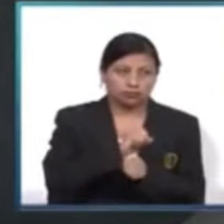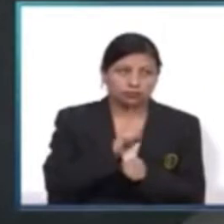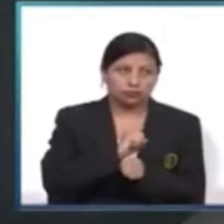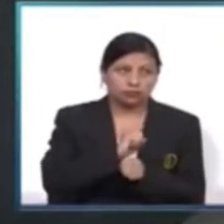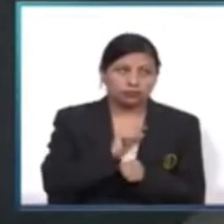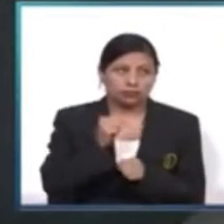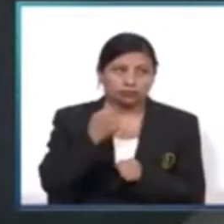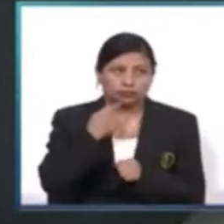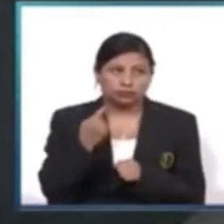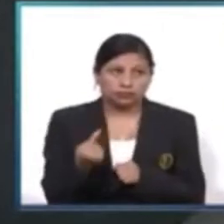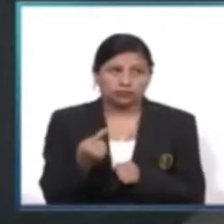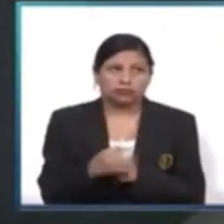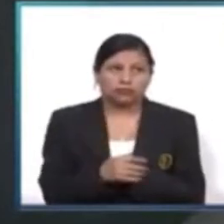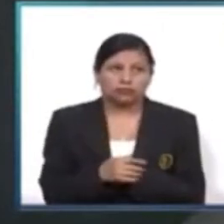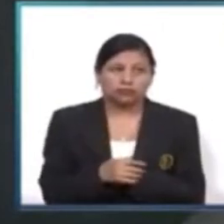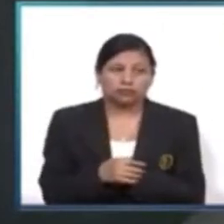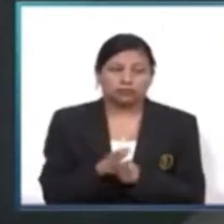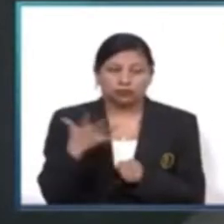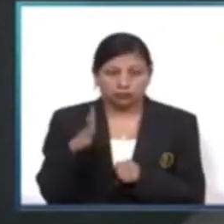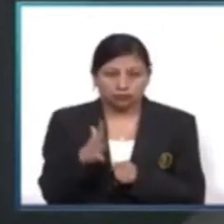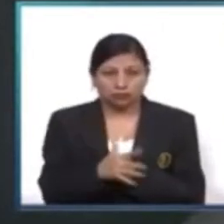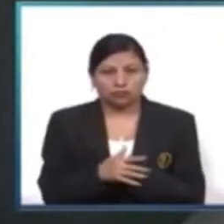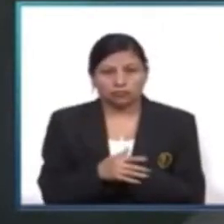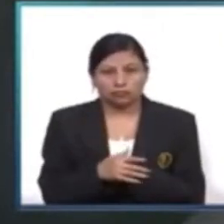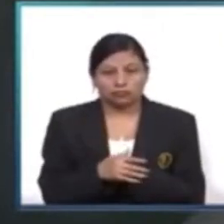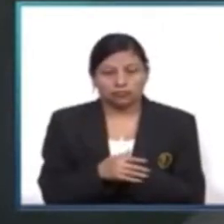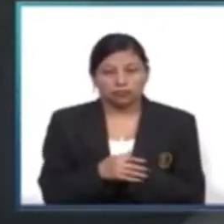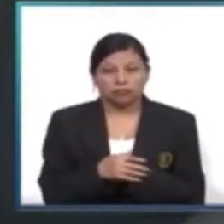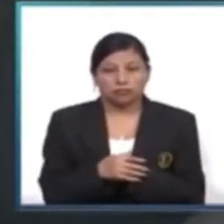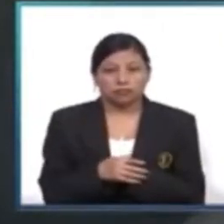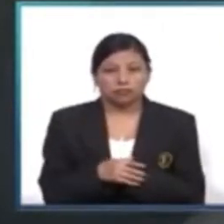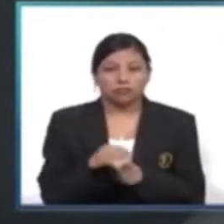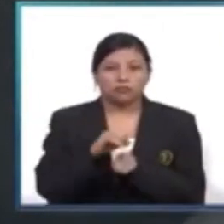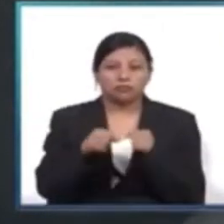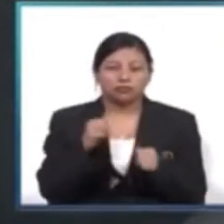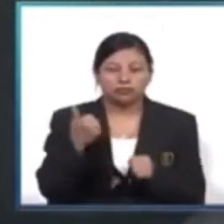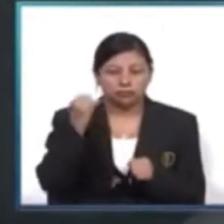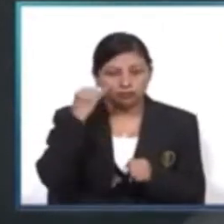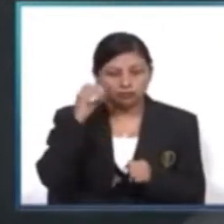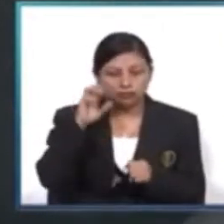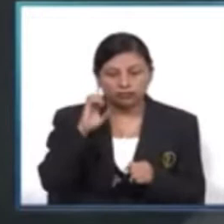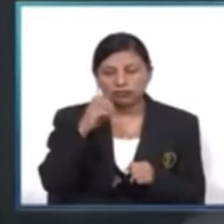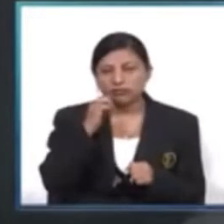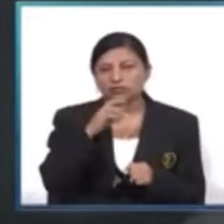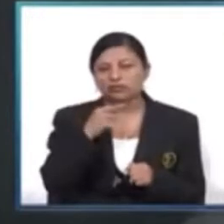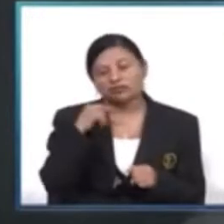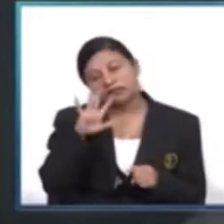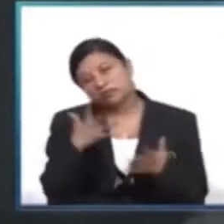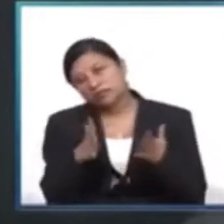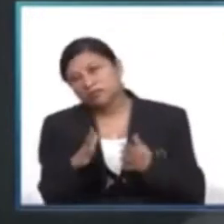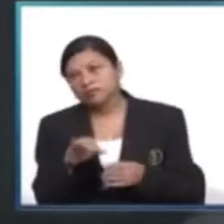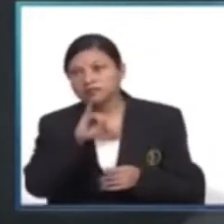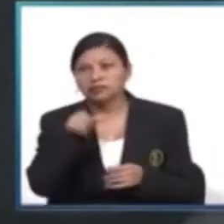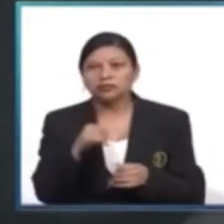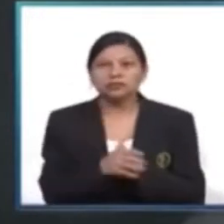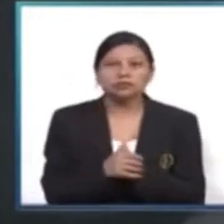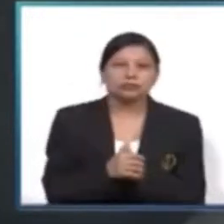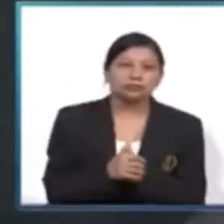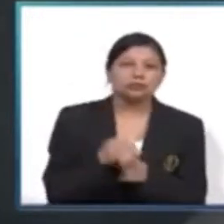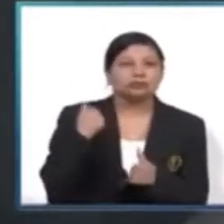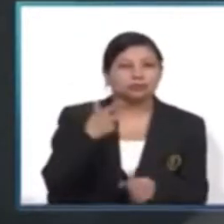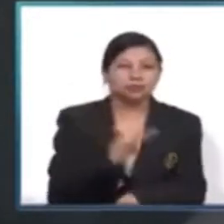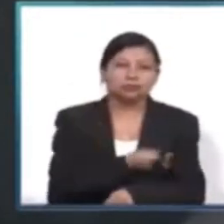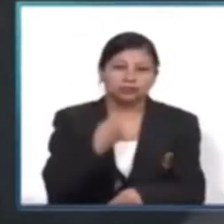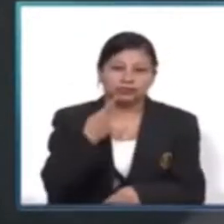que yo tendría bajo la regulación es la vacuna de Pfizer y probablemente a partir del jueves, no, de la próxima semana también la